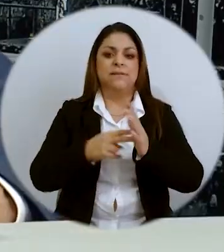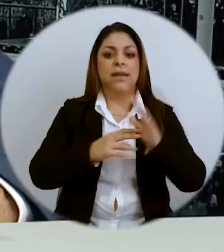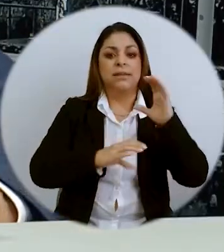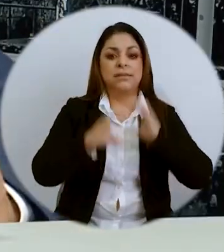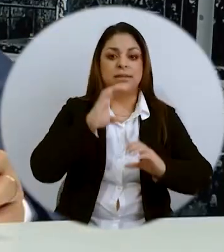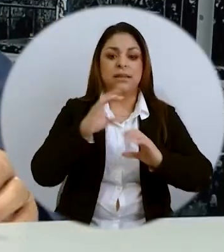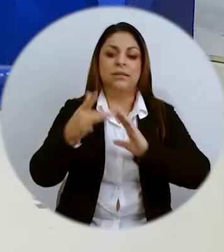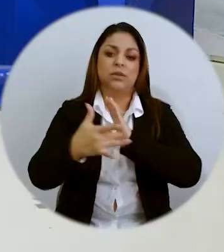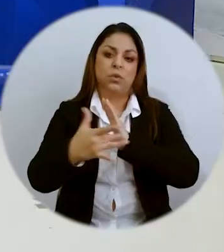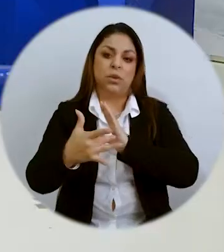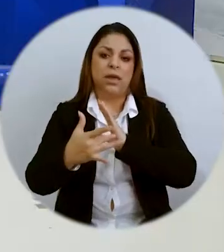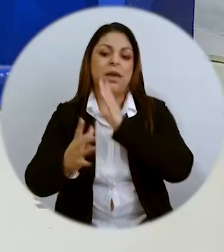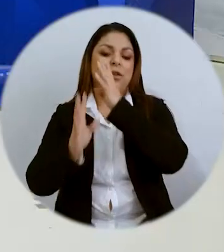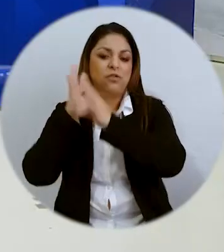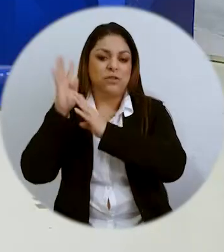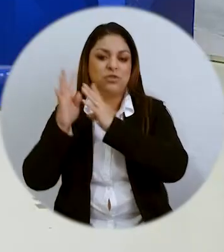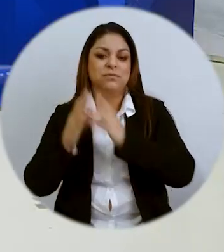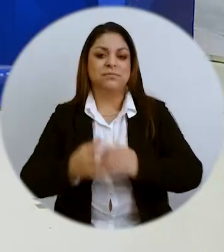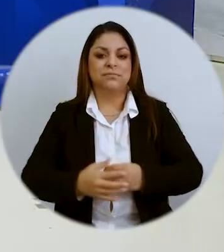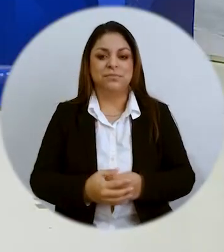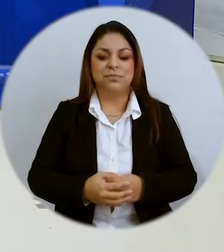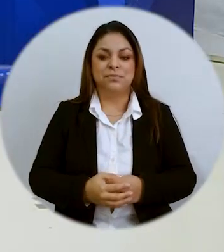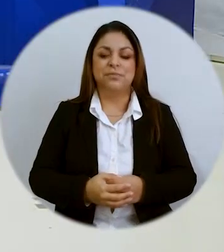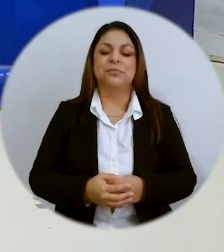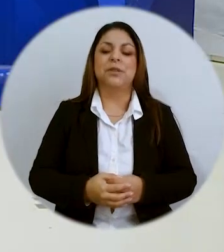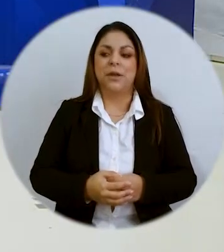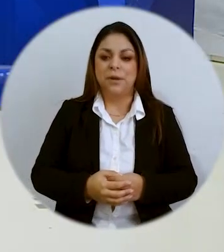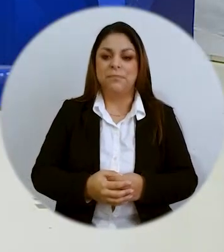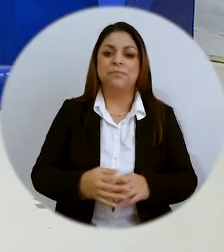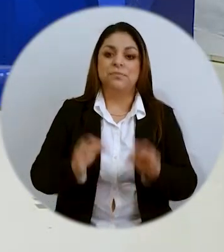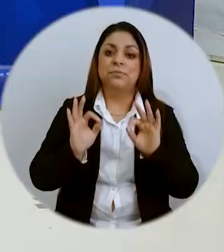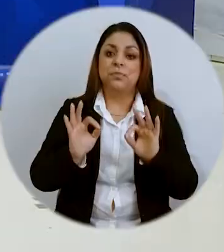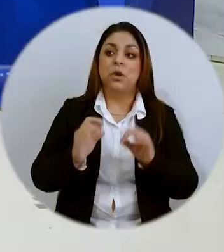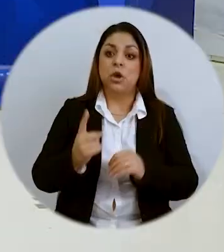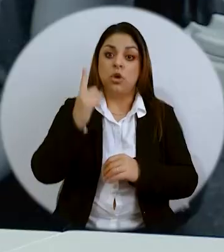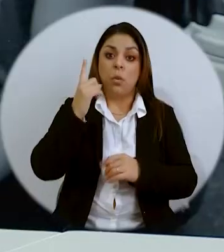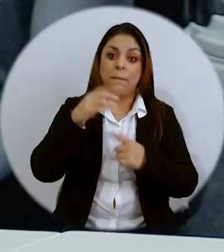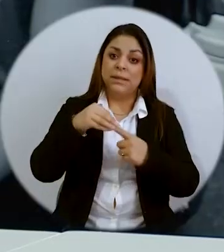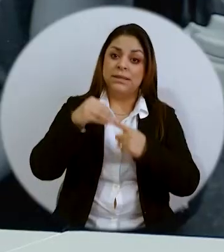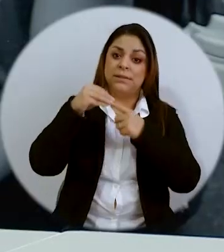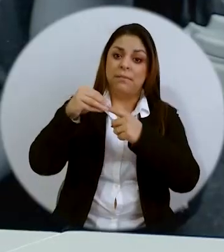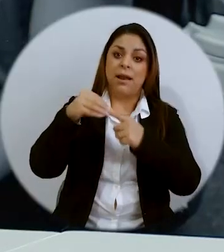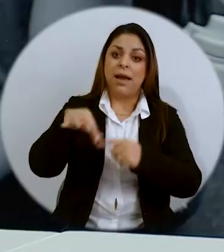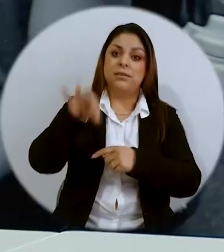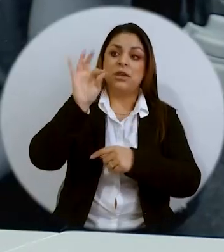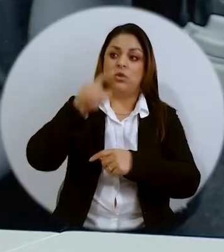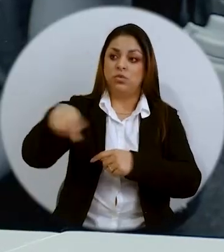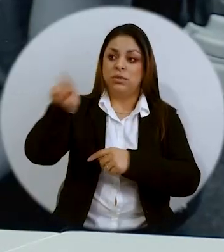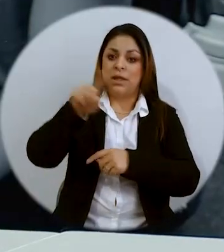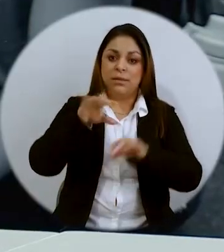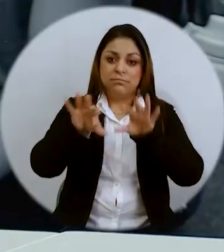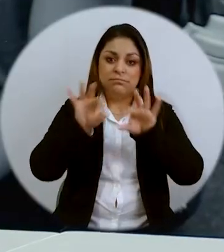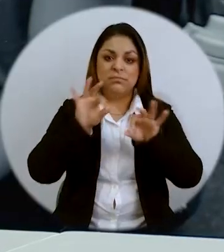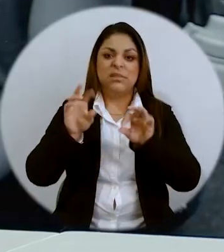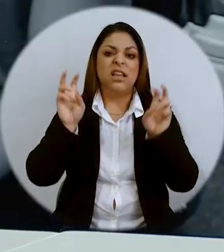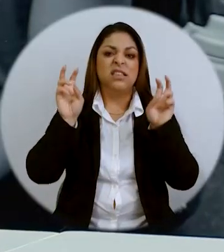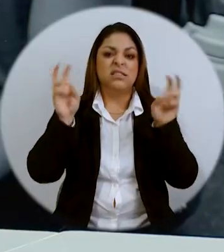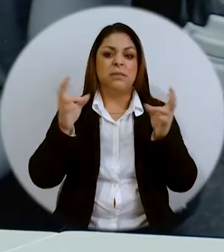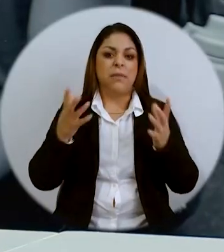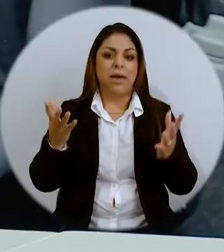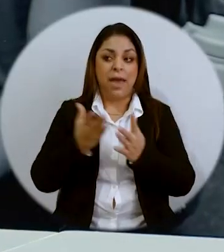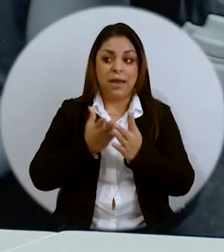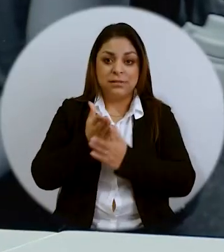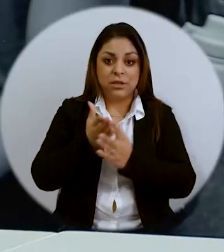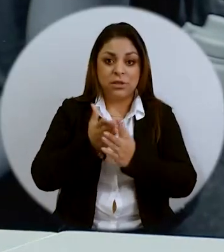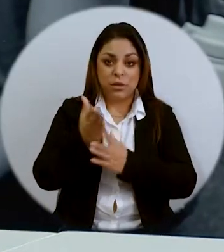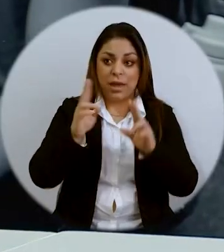e innovación? Y uno de los principales hallazgos que ustedes encontraron fue el tema del